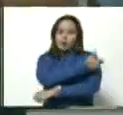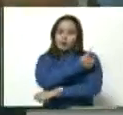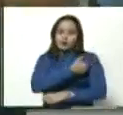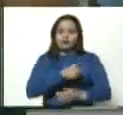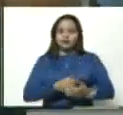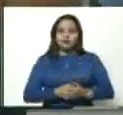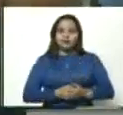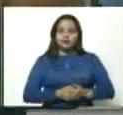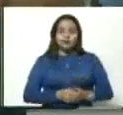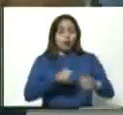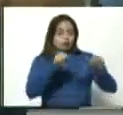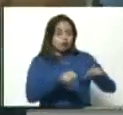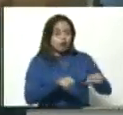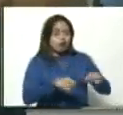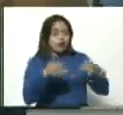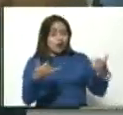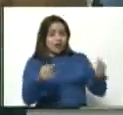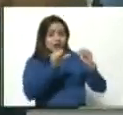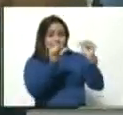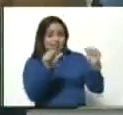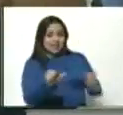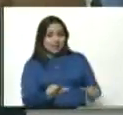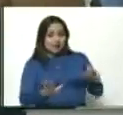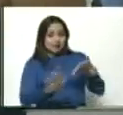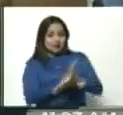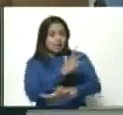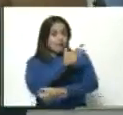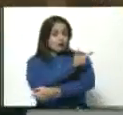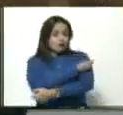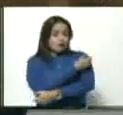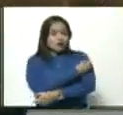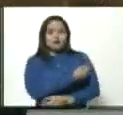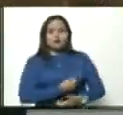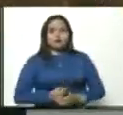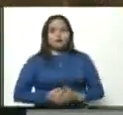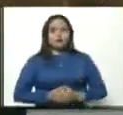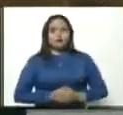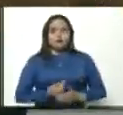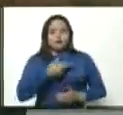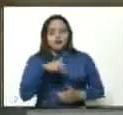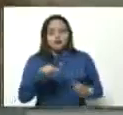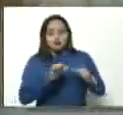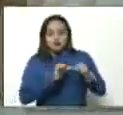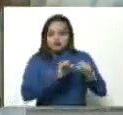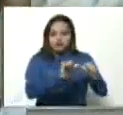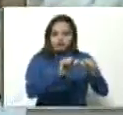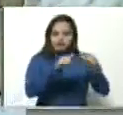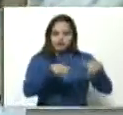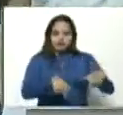damos continuación al sistema de lo que es inmunización. Nosotros continuamos aquí.